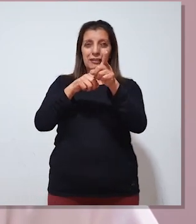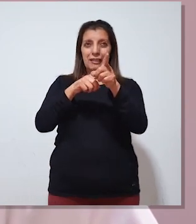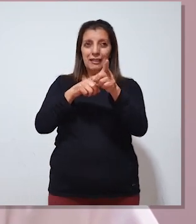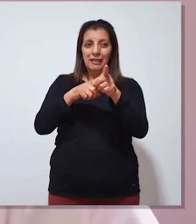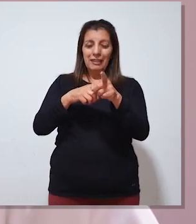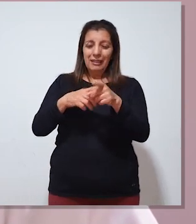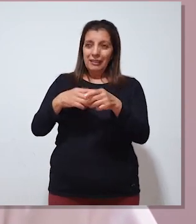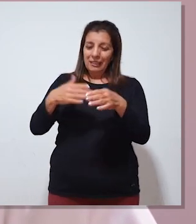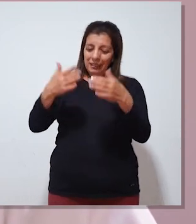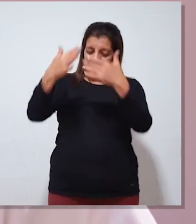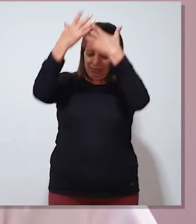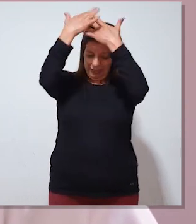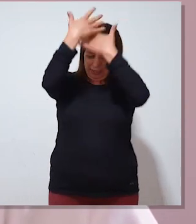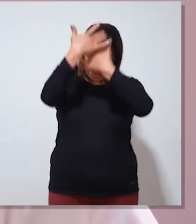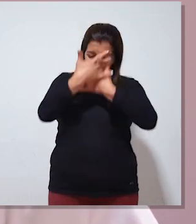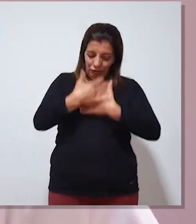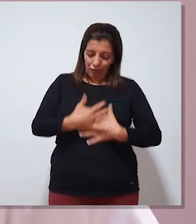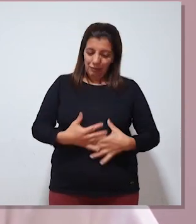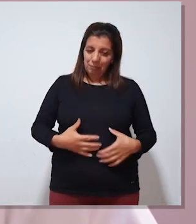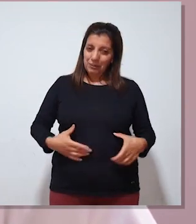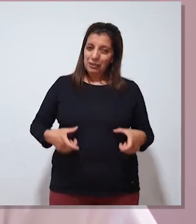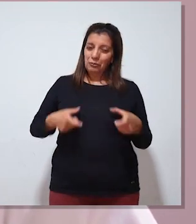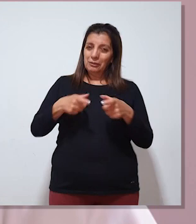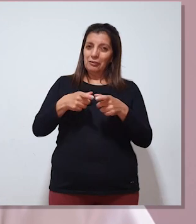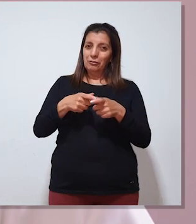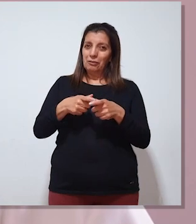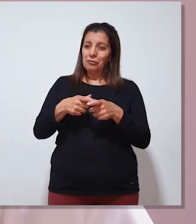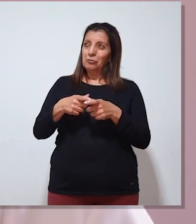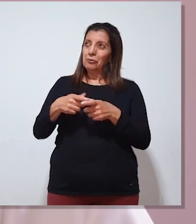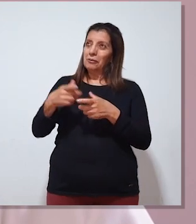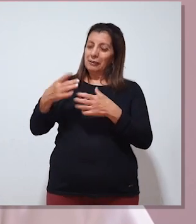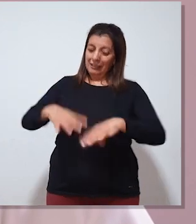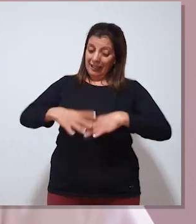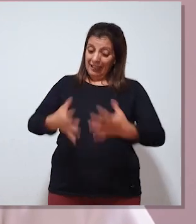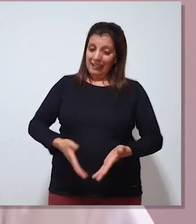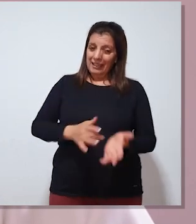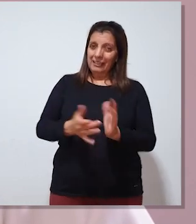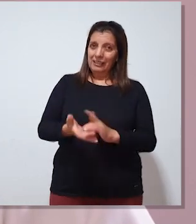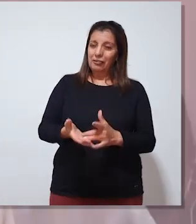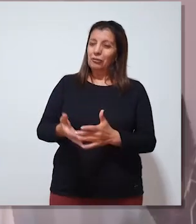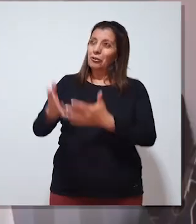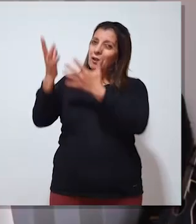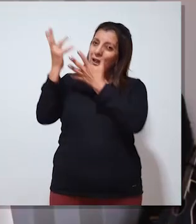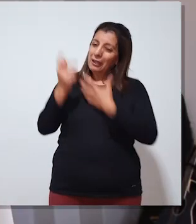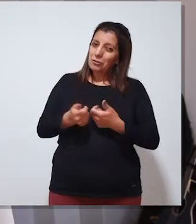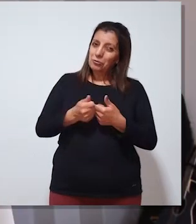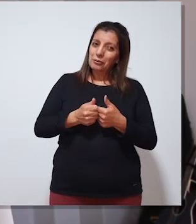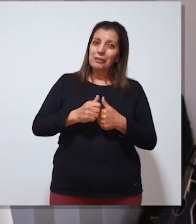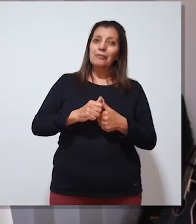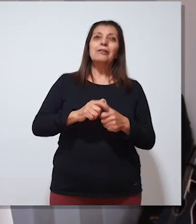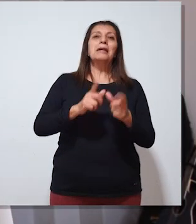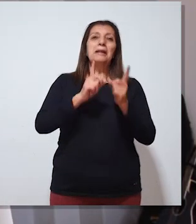vida, ayúdanos a decir nuestro sí a la buena noticia de Jesús. En este